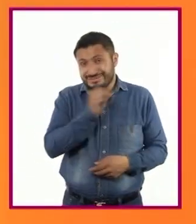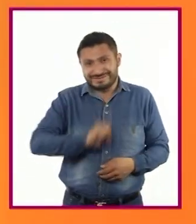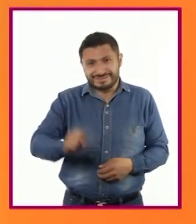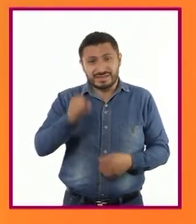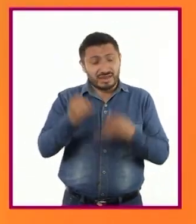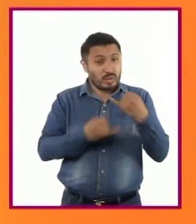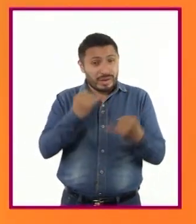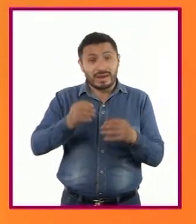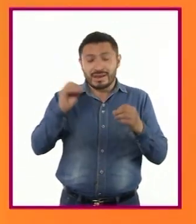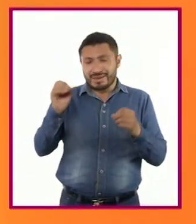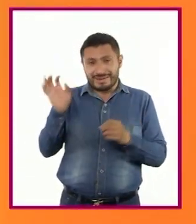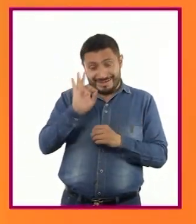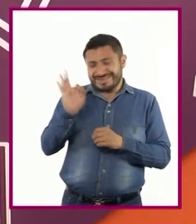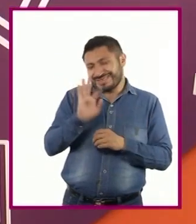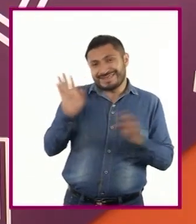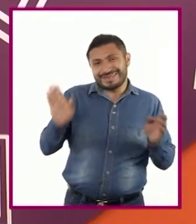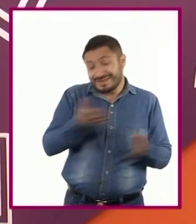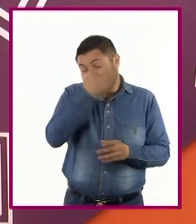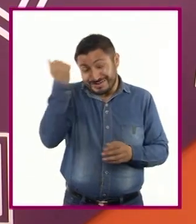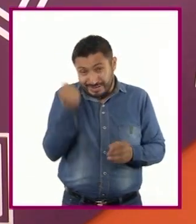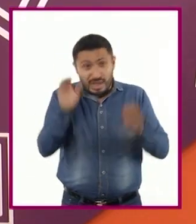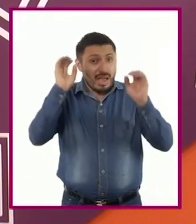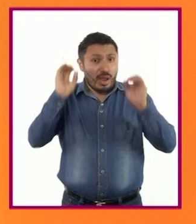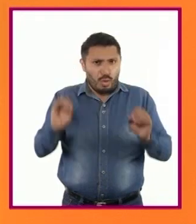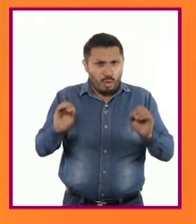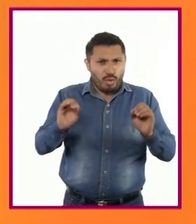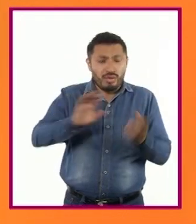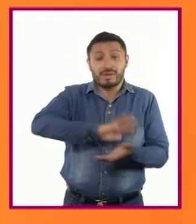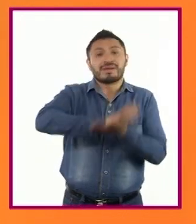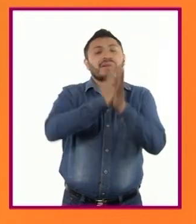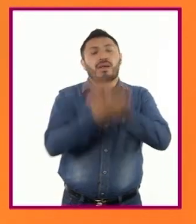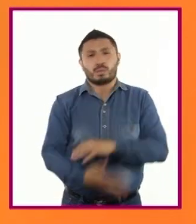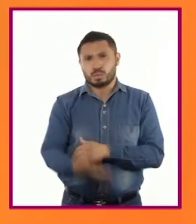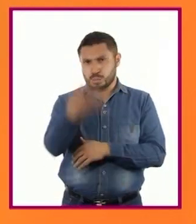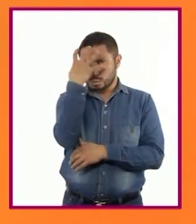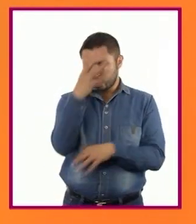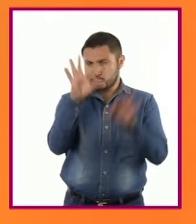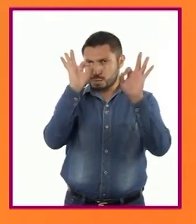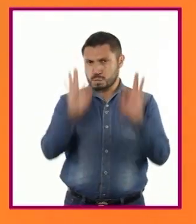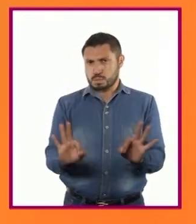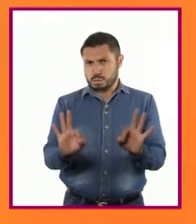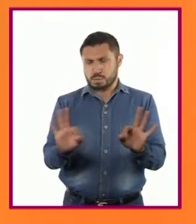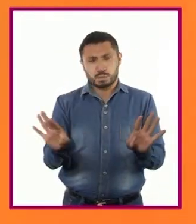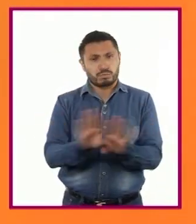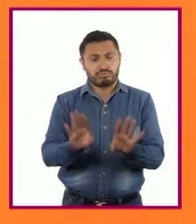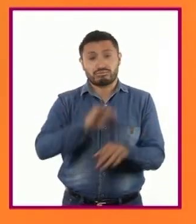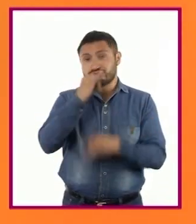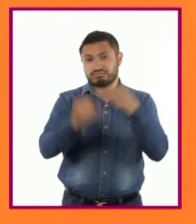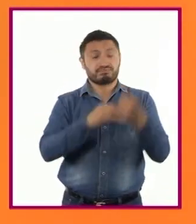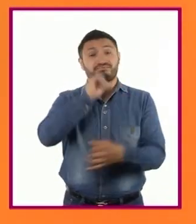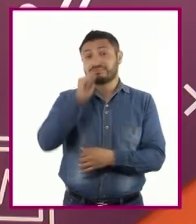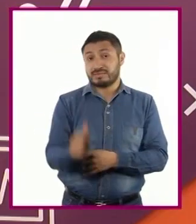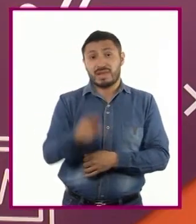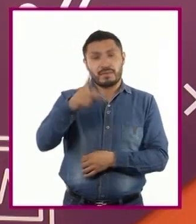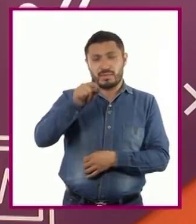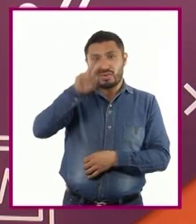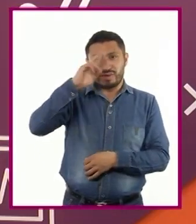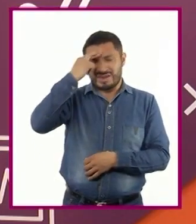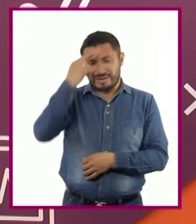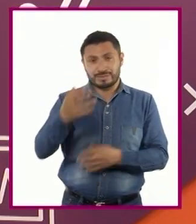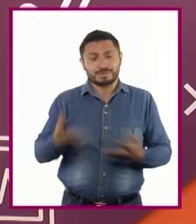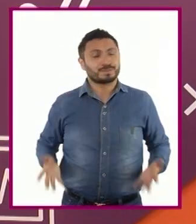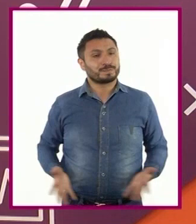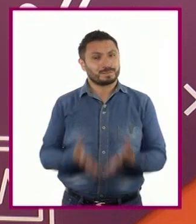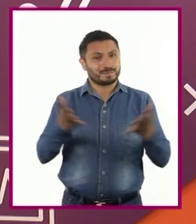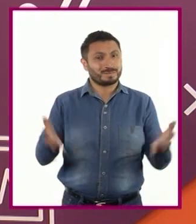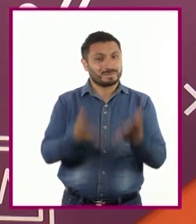estoy pensando si los artistas juegan, o se vuelven tan serios, tan formales que ya no juegan. Pero acuérdate que estimula una